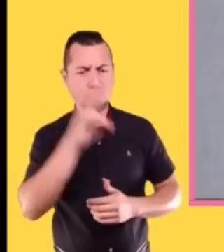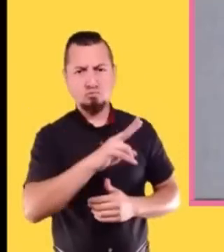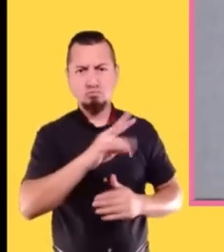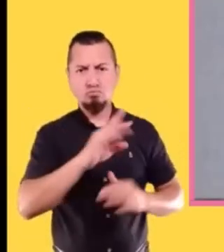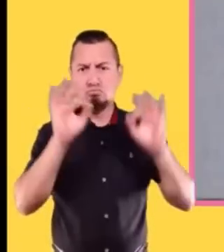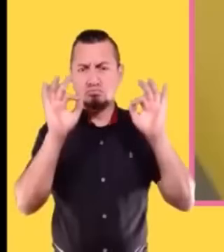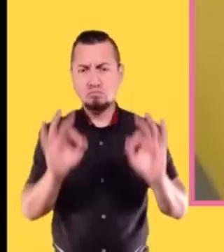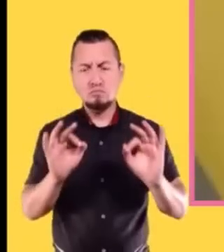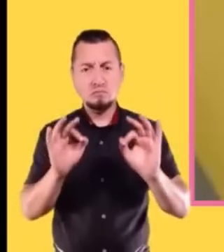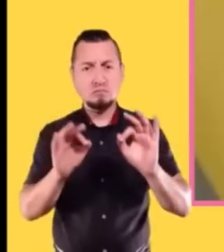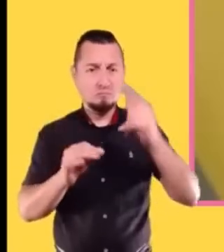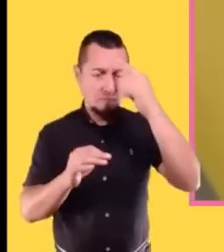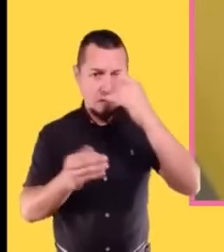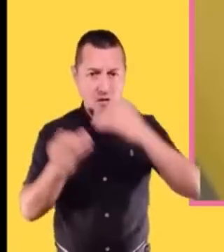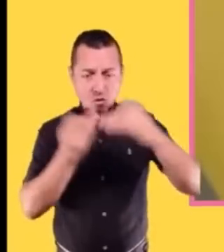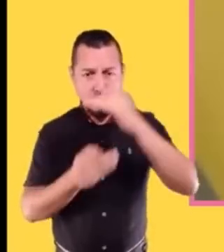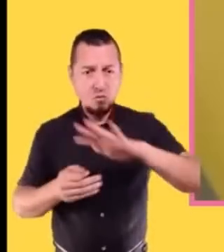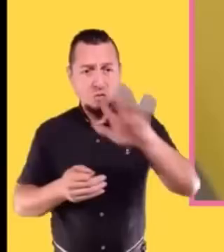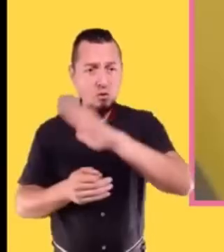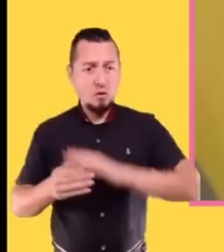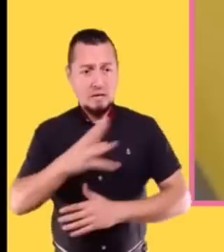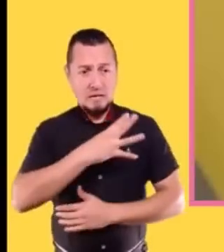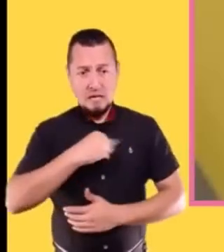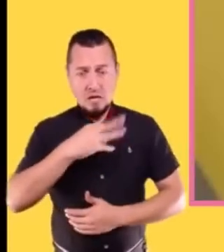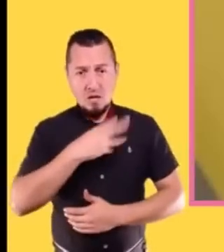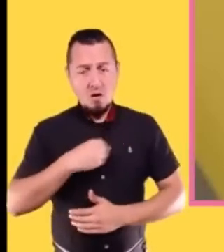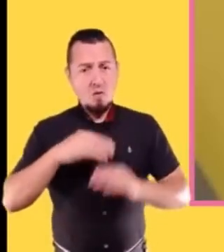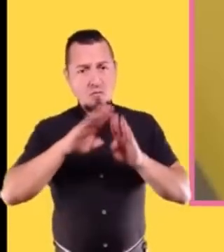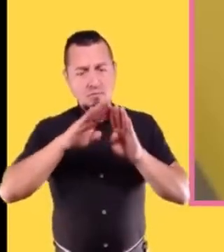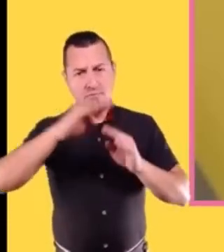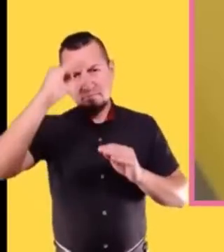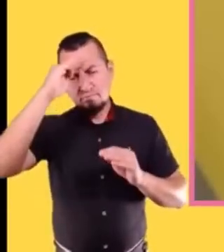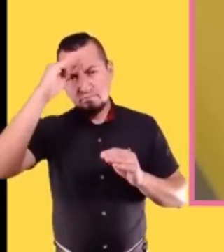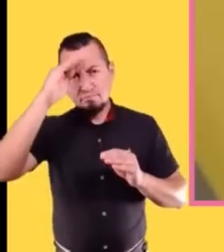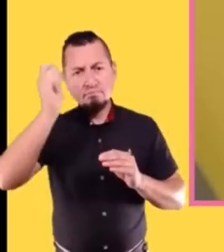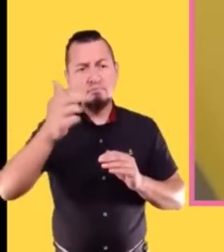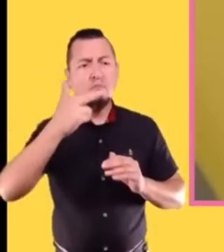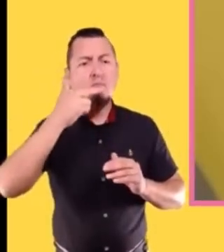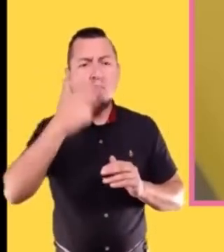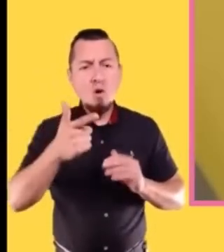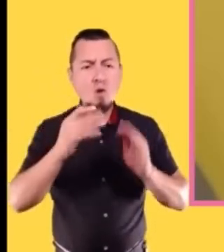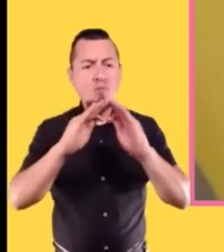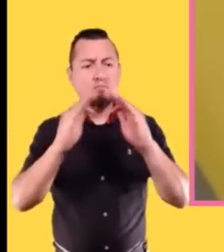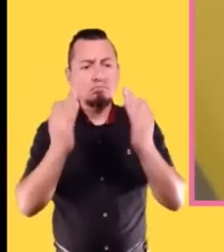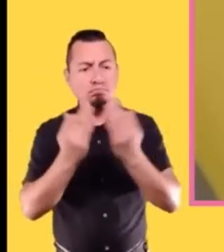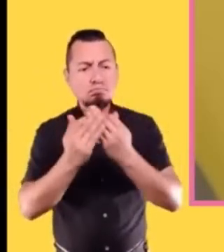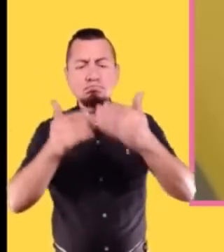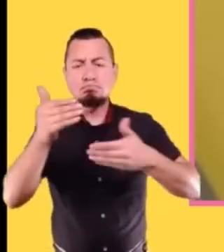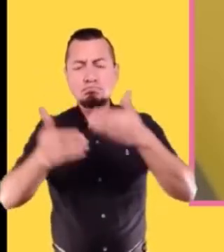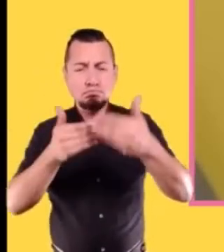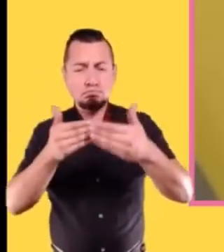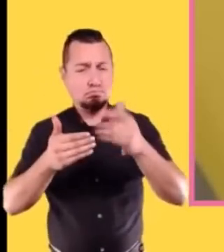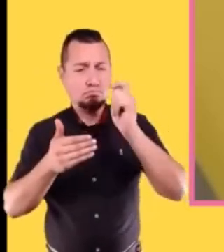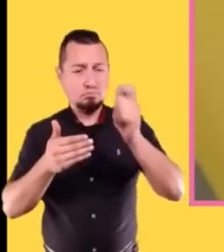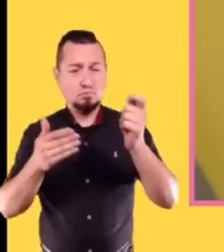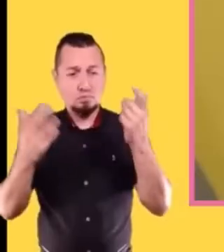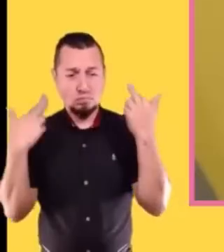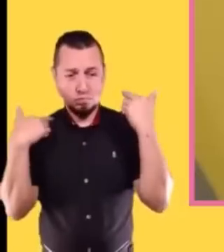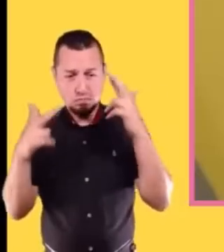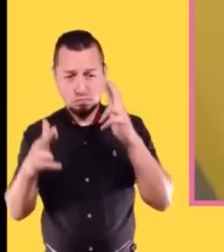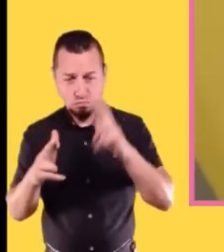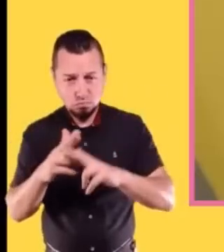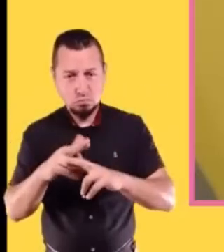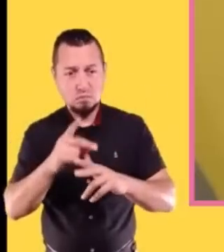fomentar en nuestros hijos y en nuestros alumnos el pensamiento crítico, la formación docente. Es decir, un maestro tiene que aprender a